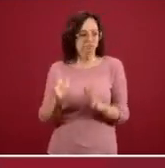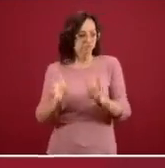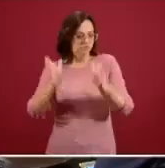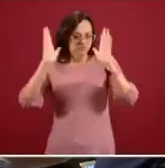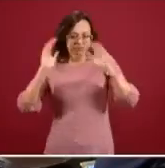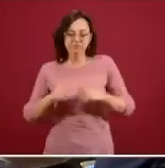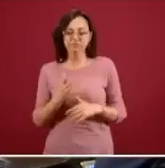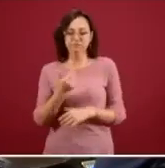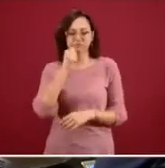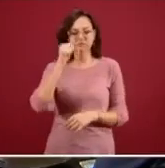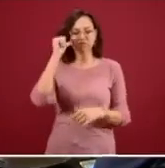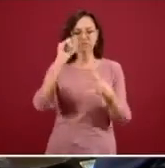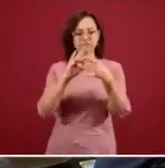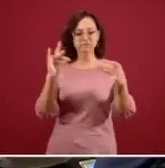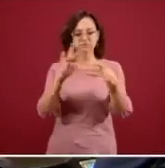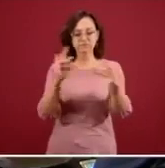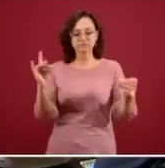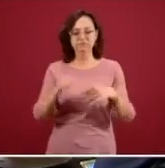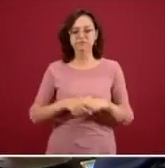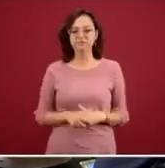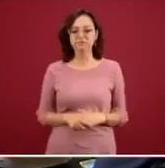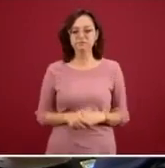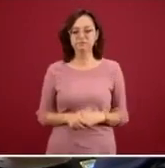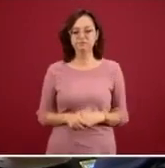ayer. Usted.